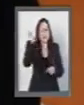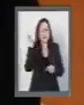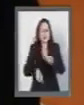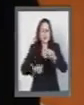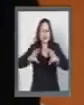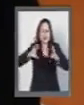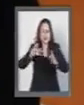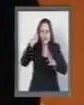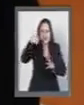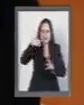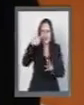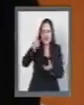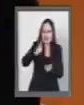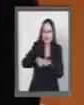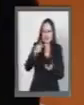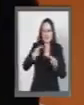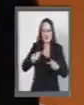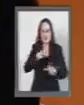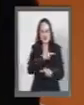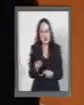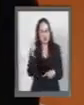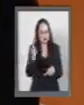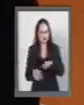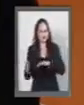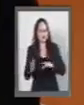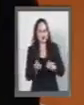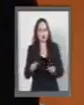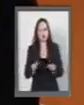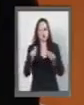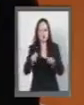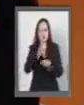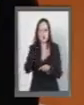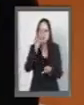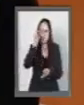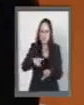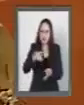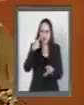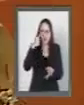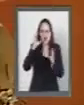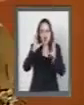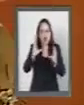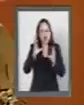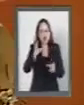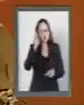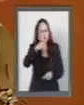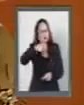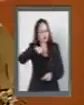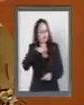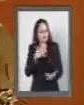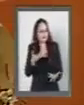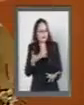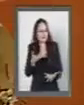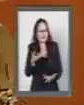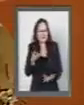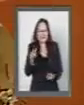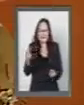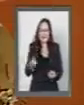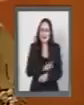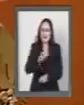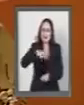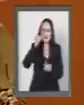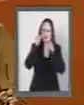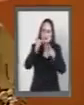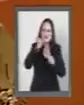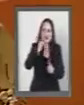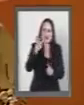en el mundo, es alarmante y no nos estamos tocando. El fenómeno de corrupción más importante